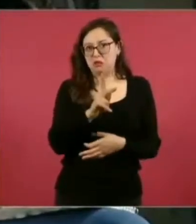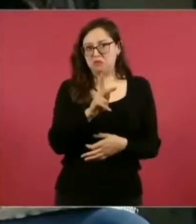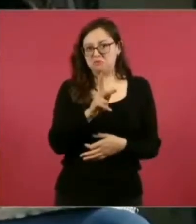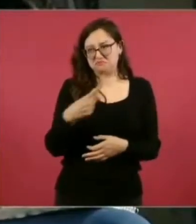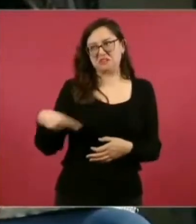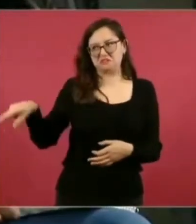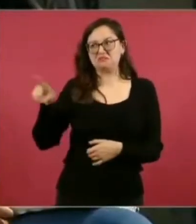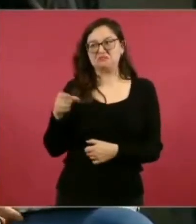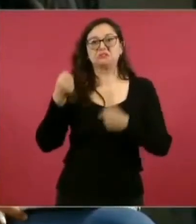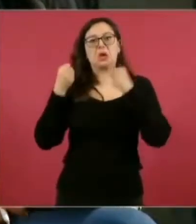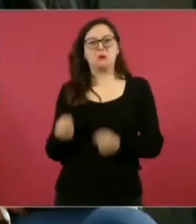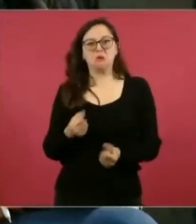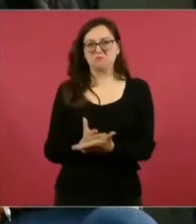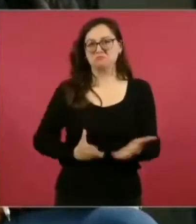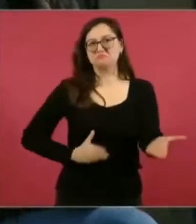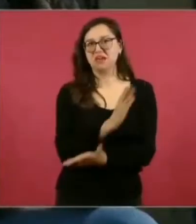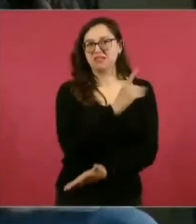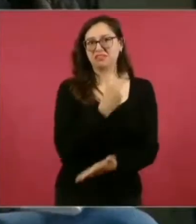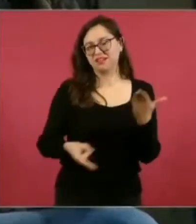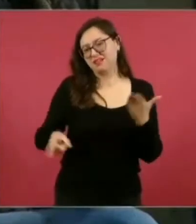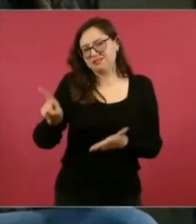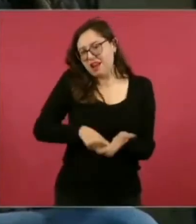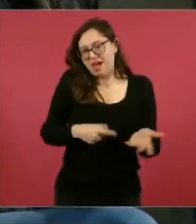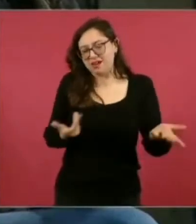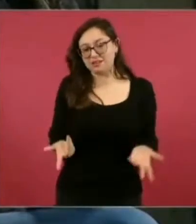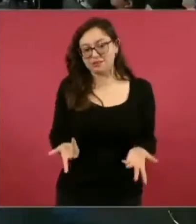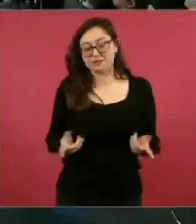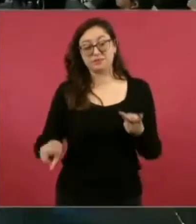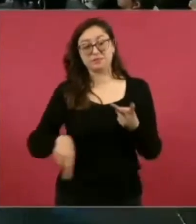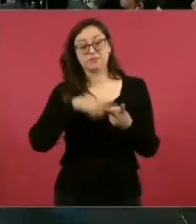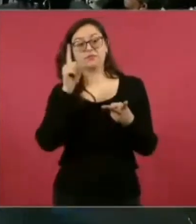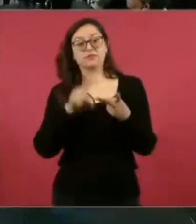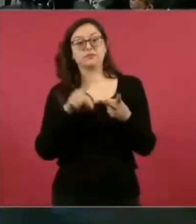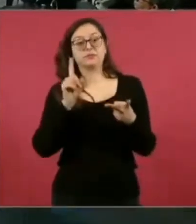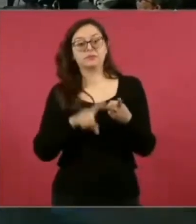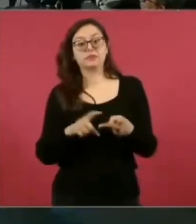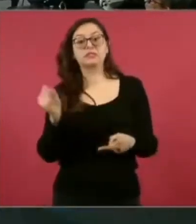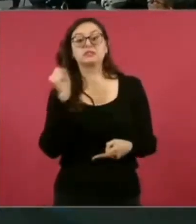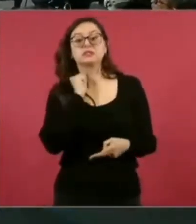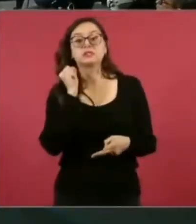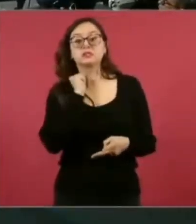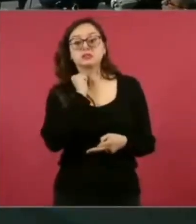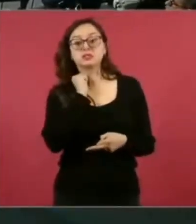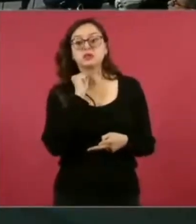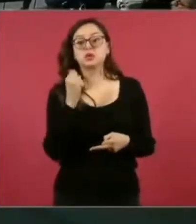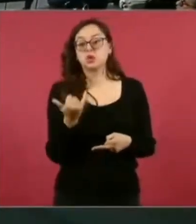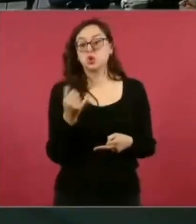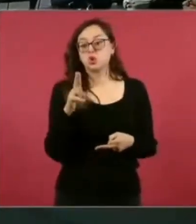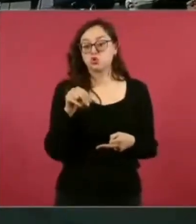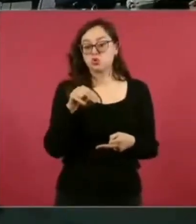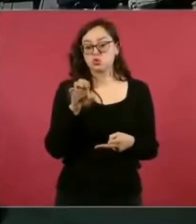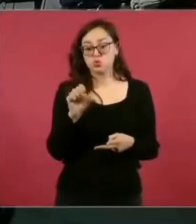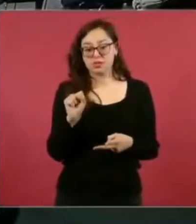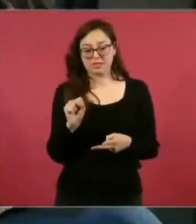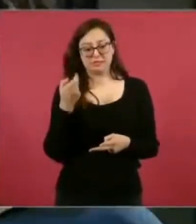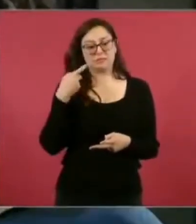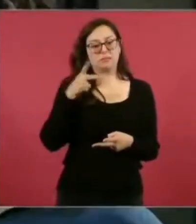segundo planteamiento tiene que ver con el senador Miguel Ángel Yunes Linares, pero en otro